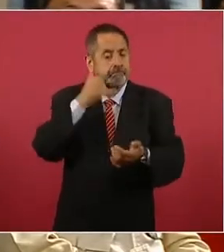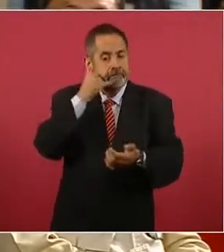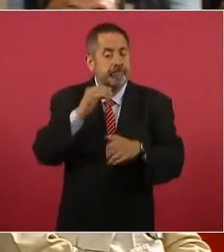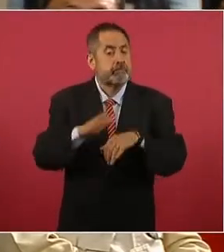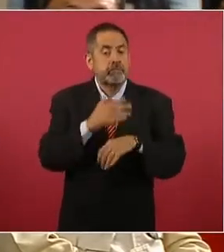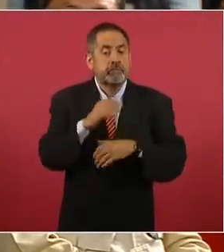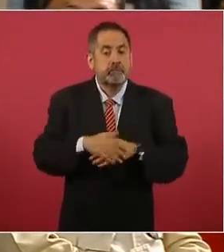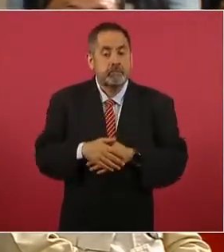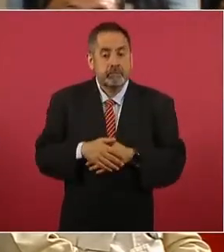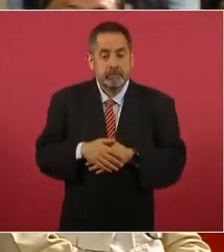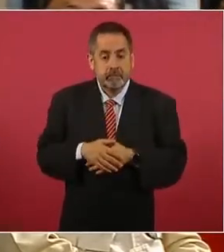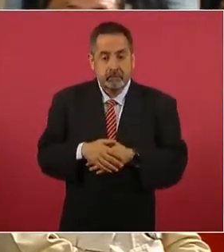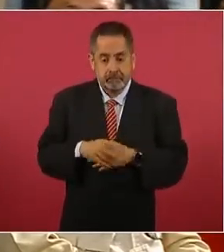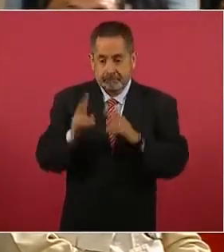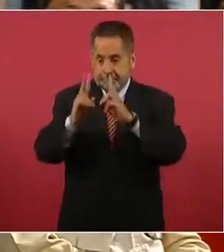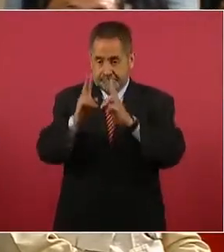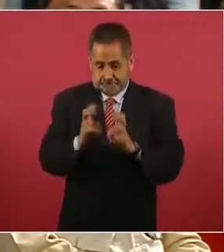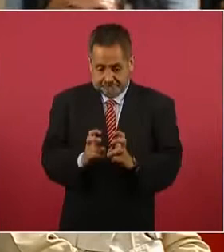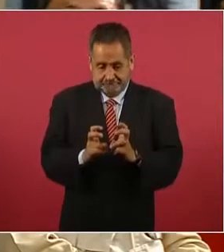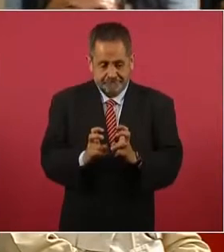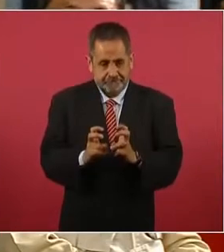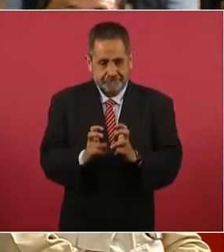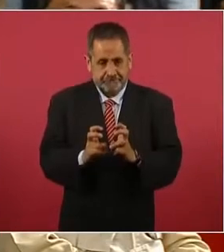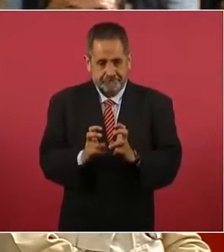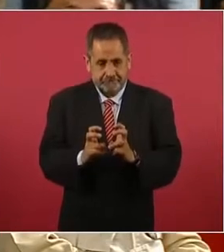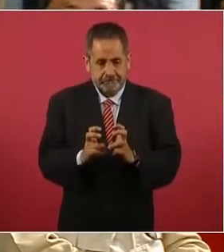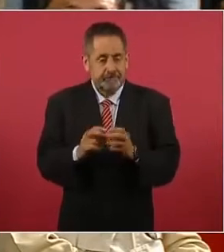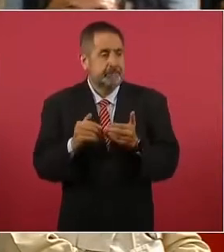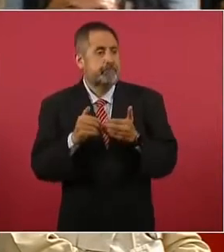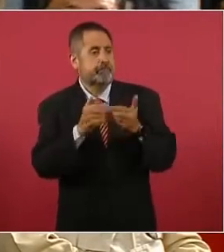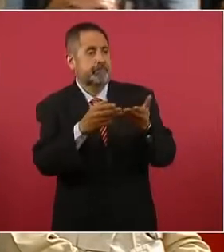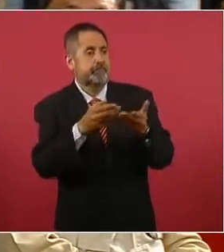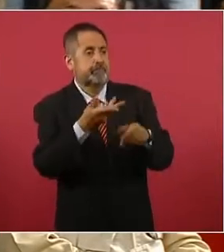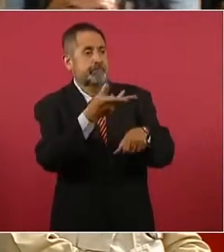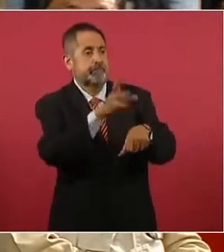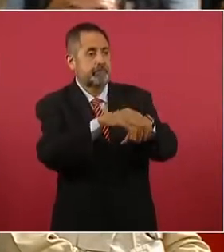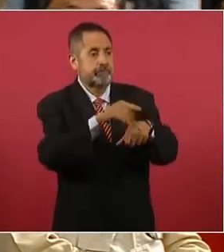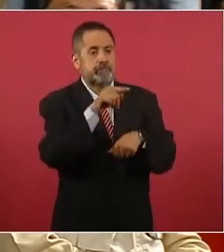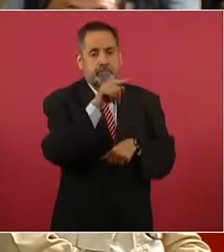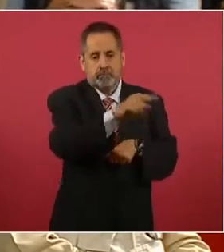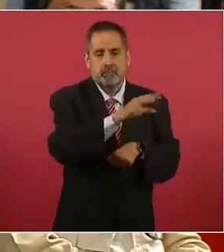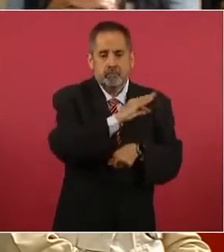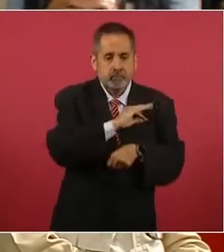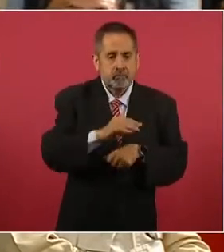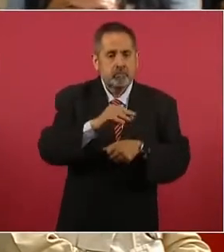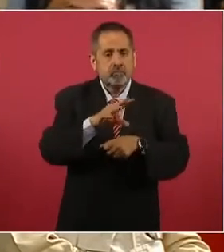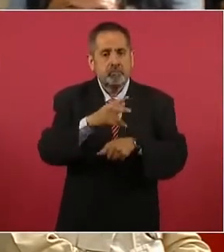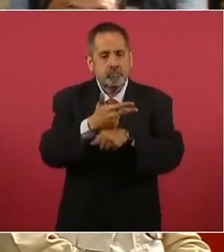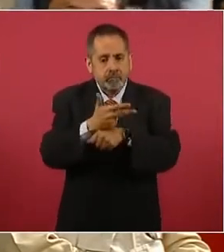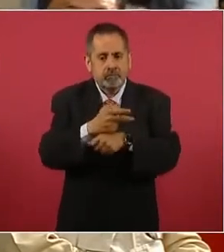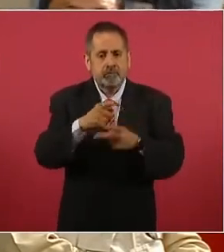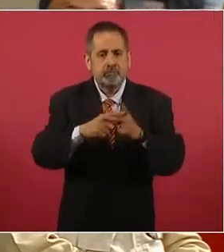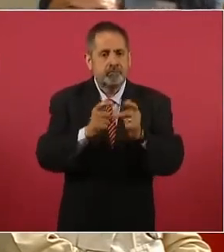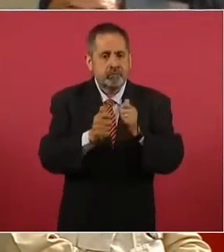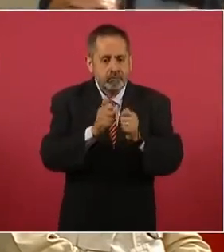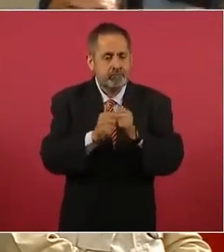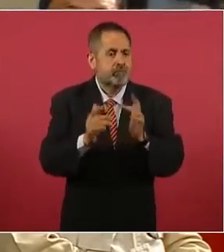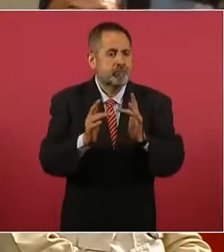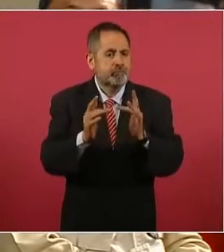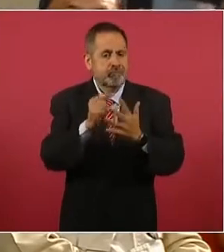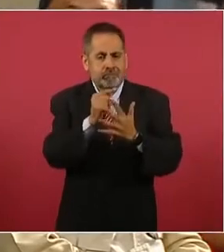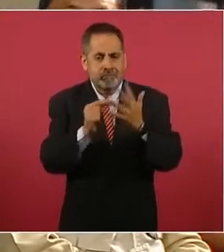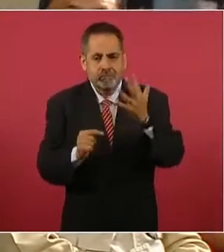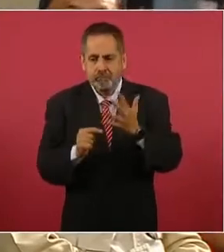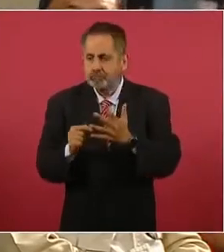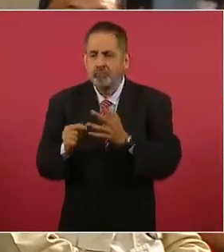las personas cuando las instalan le dan acceso a la cámara, a las fotos, a los contactos, etcétera. Entonces,